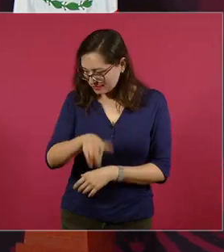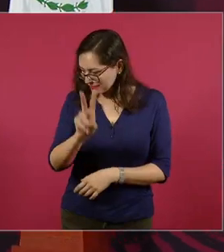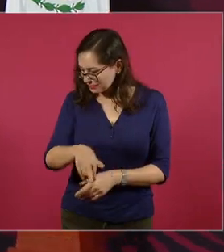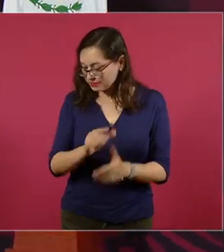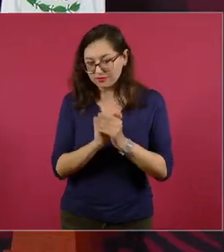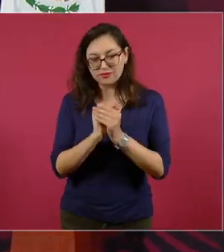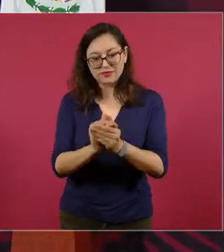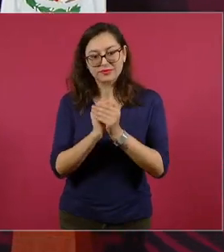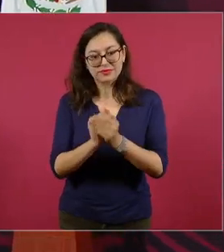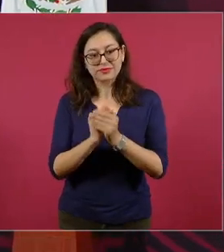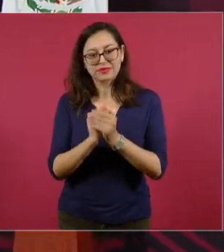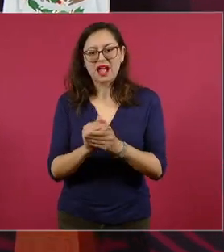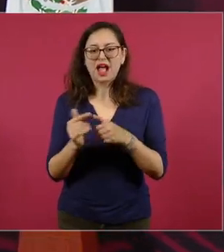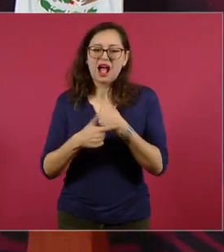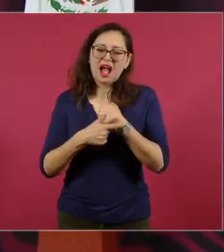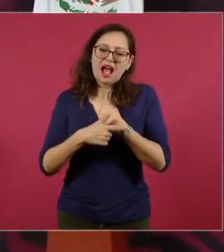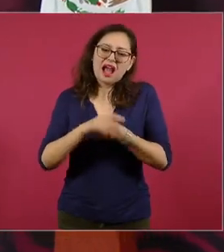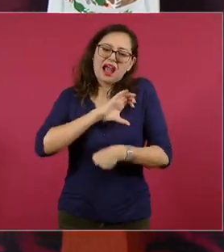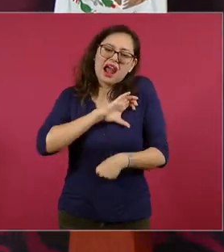Ya me había yo encariñado.